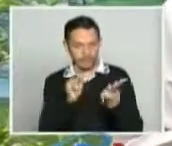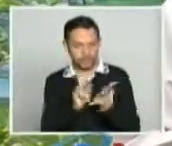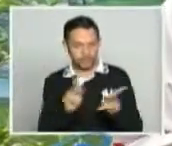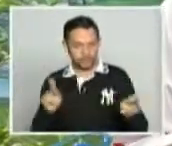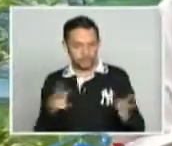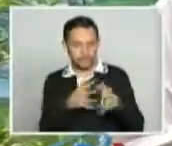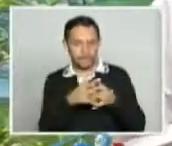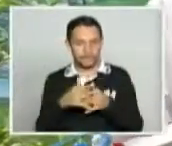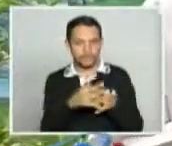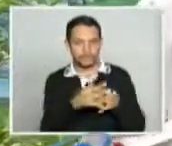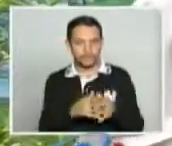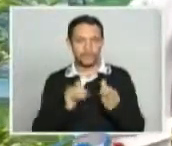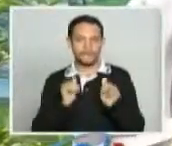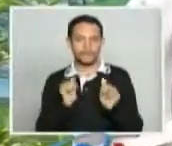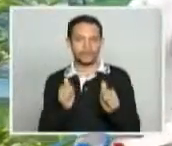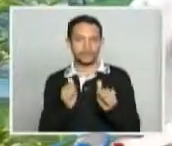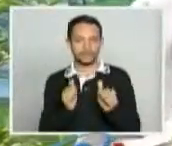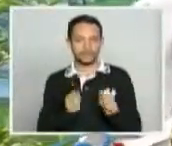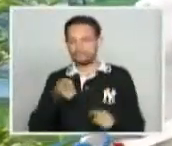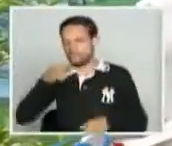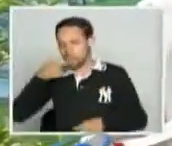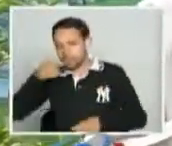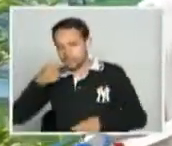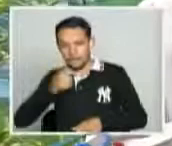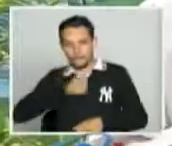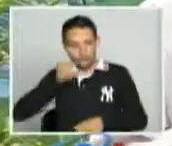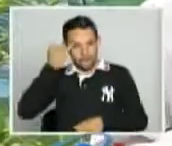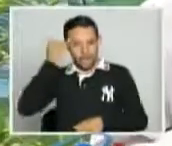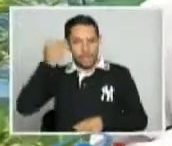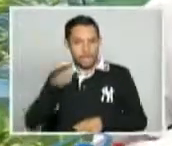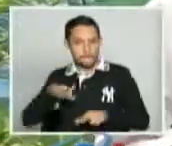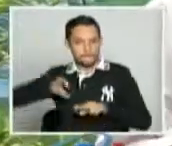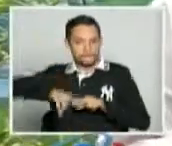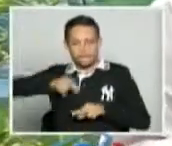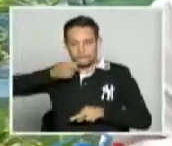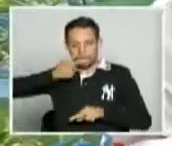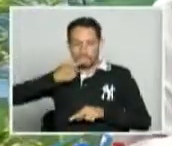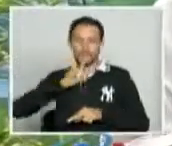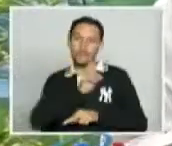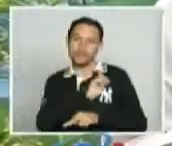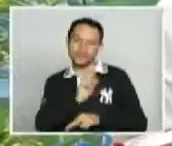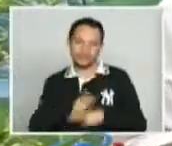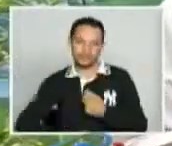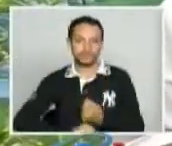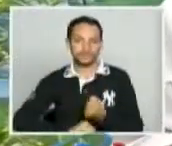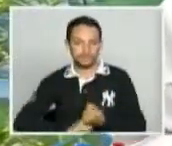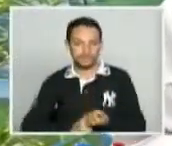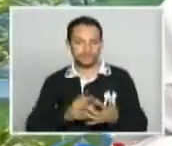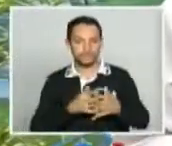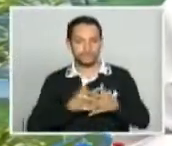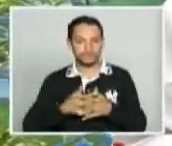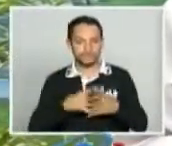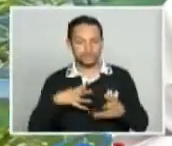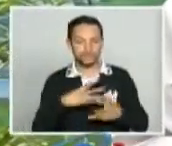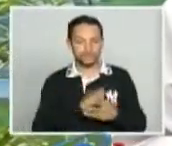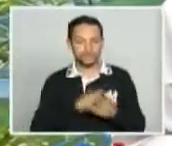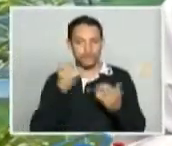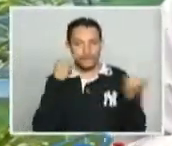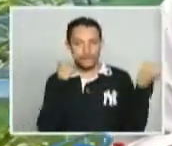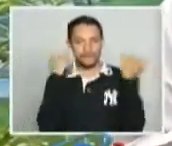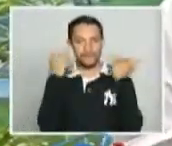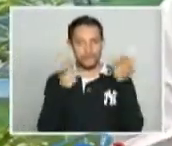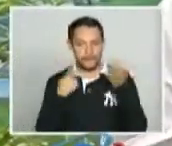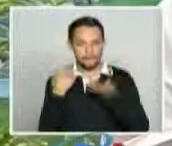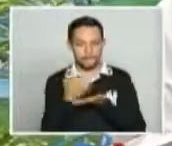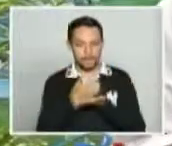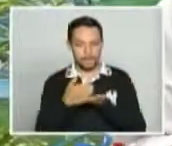y evitar la automedicación. Básicamente eso es lo que queremos con Conexión Vital, que no es un programa de naturismo,